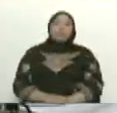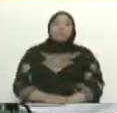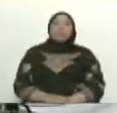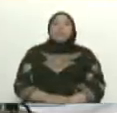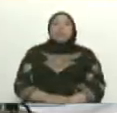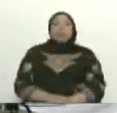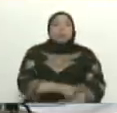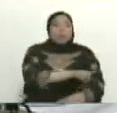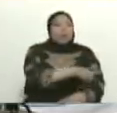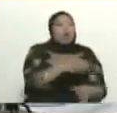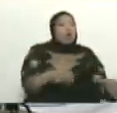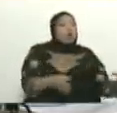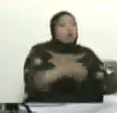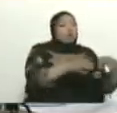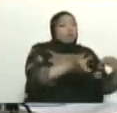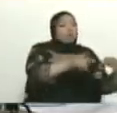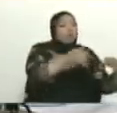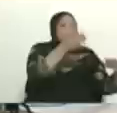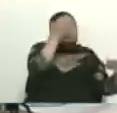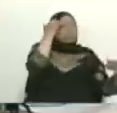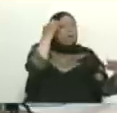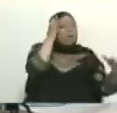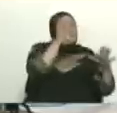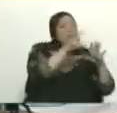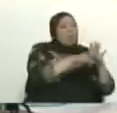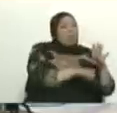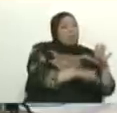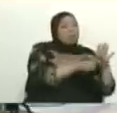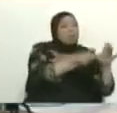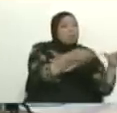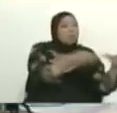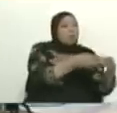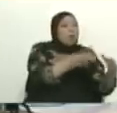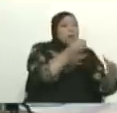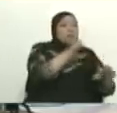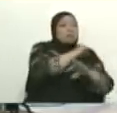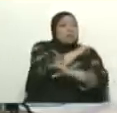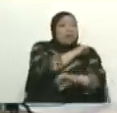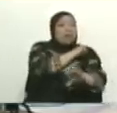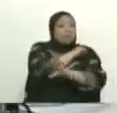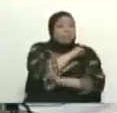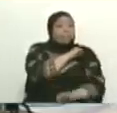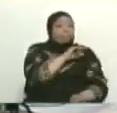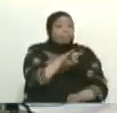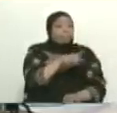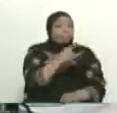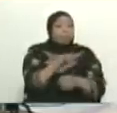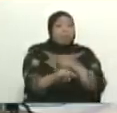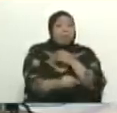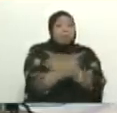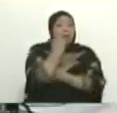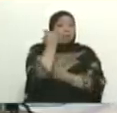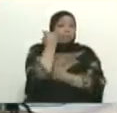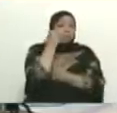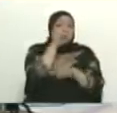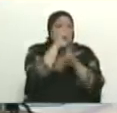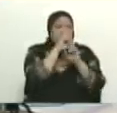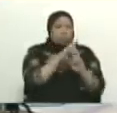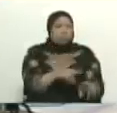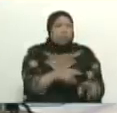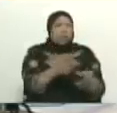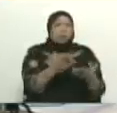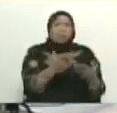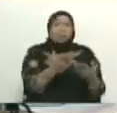porque ellos saben qué clase de ladrones son entre ellos mismos y no van a confiar en un resultado